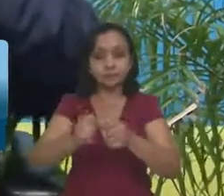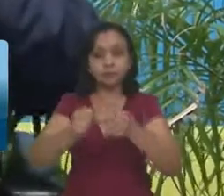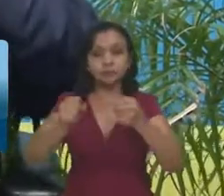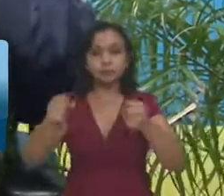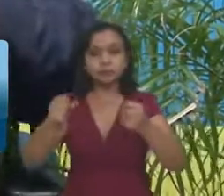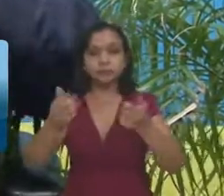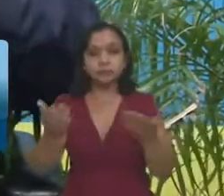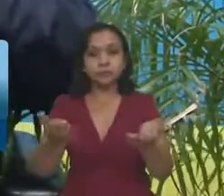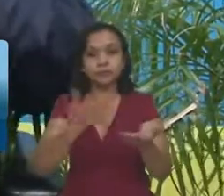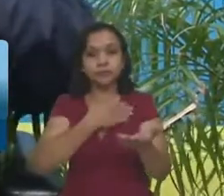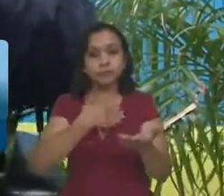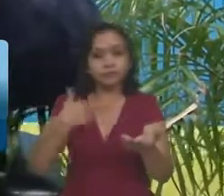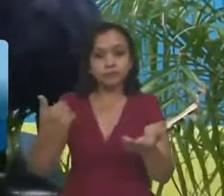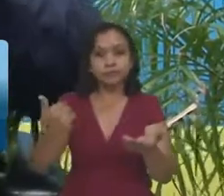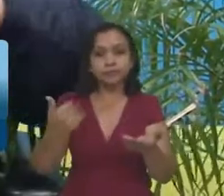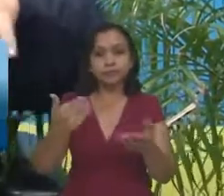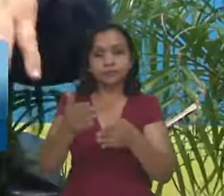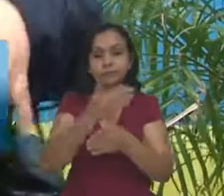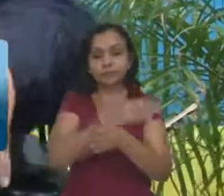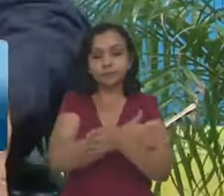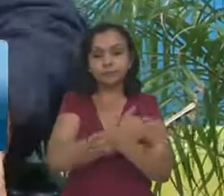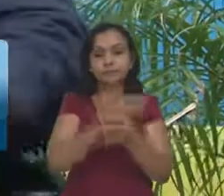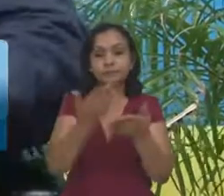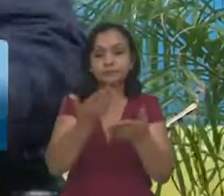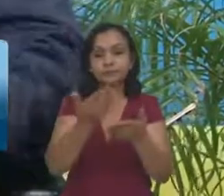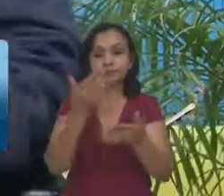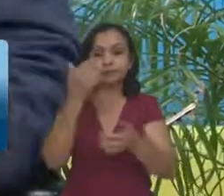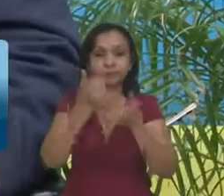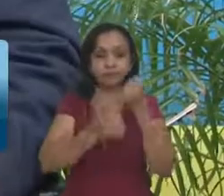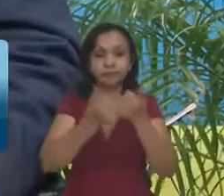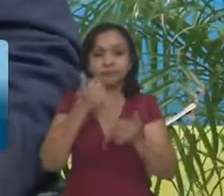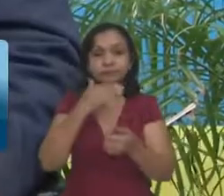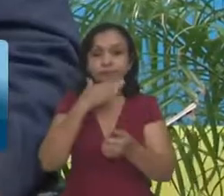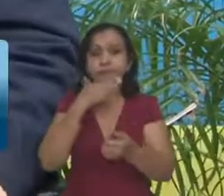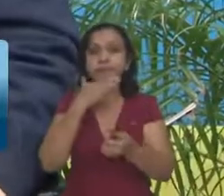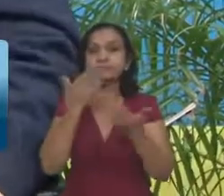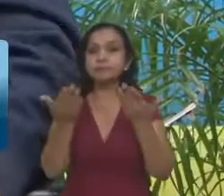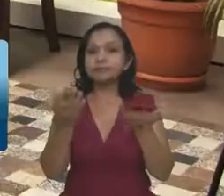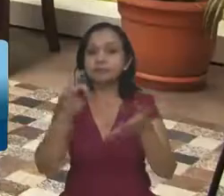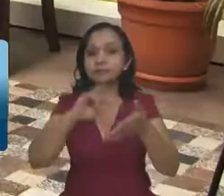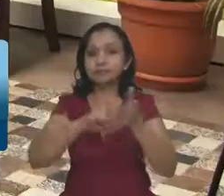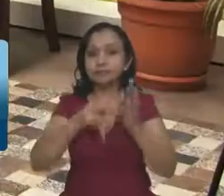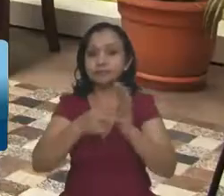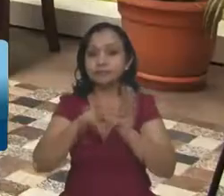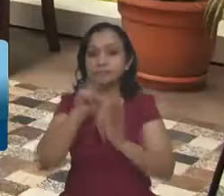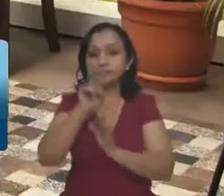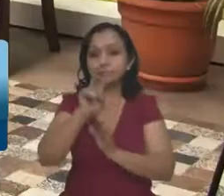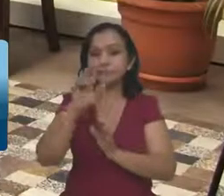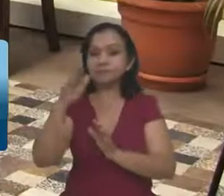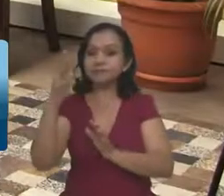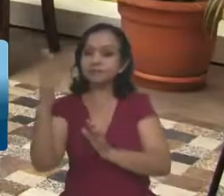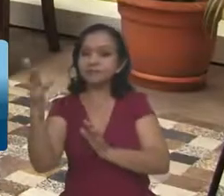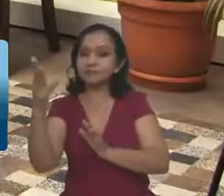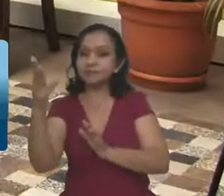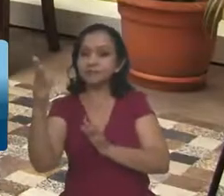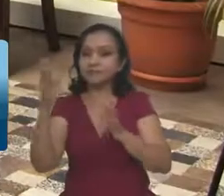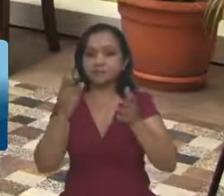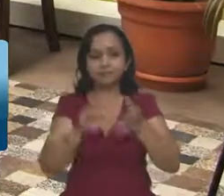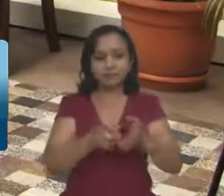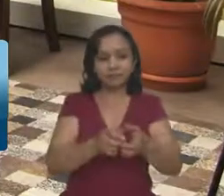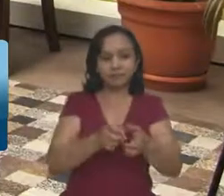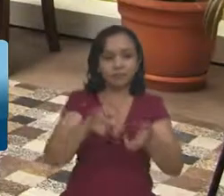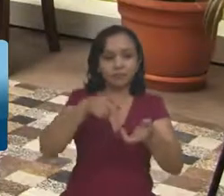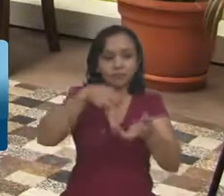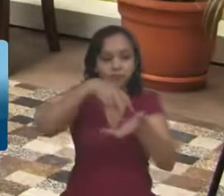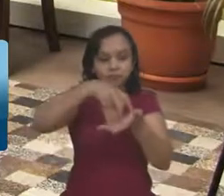mejor, y así prepararse a disminuir las afectaciones periféricas. Eso que decías es como las 29 posiciones para un parto seguro, que es